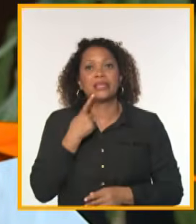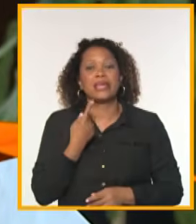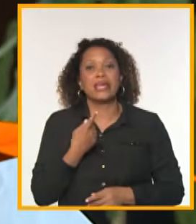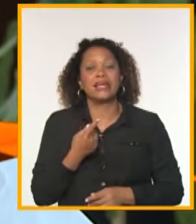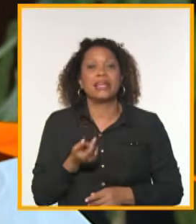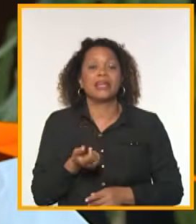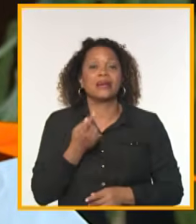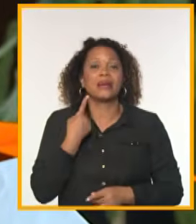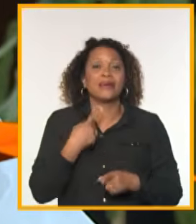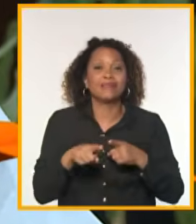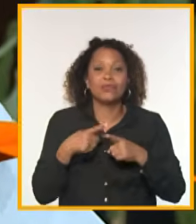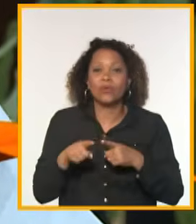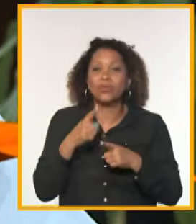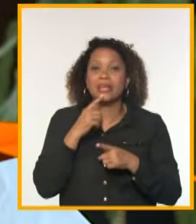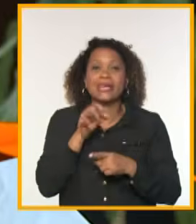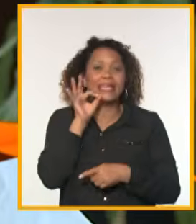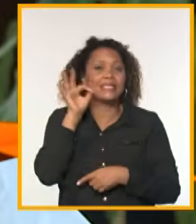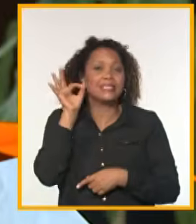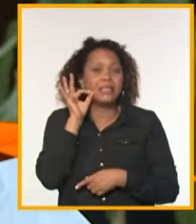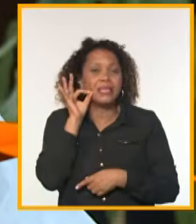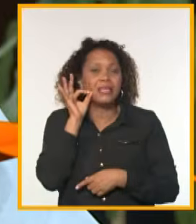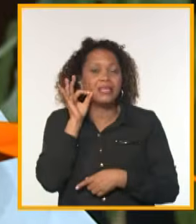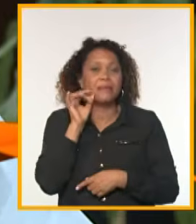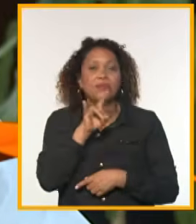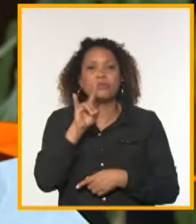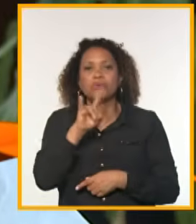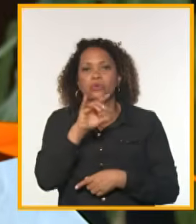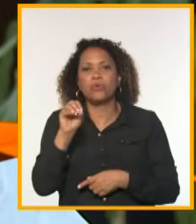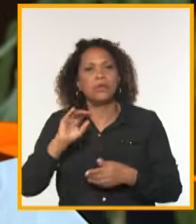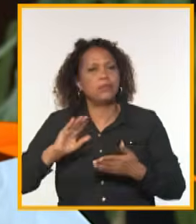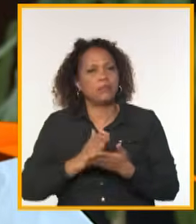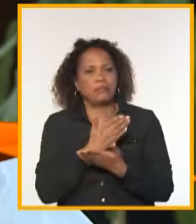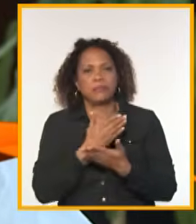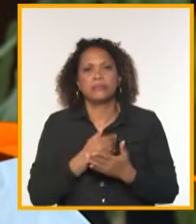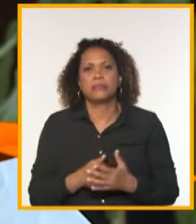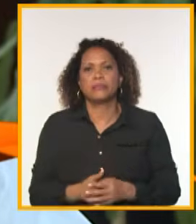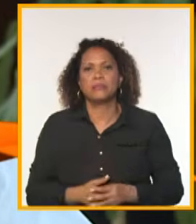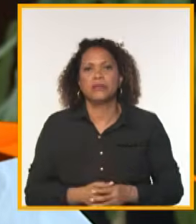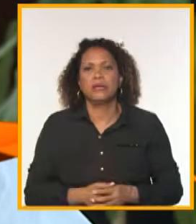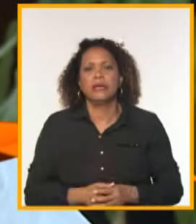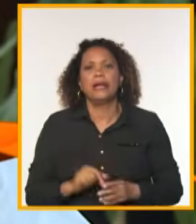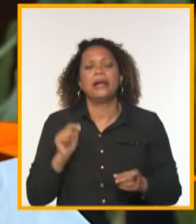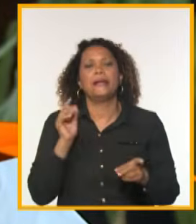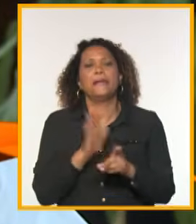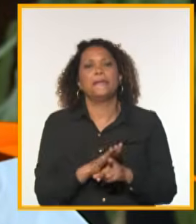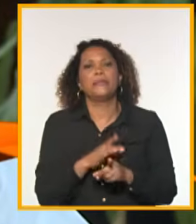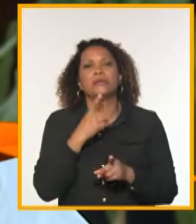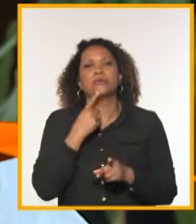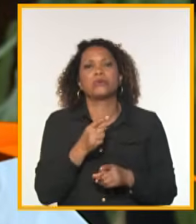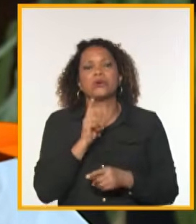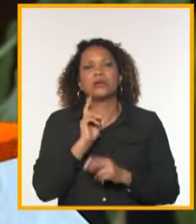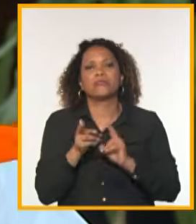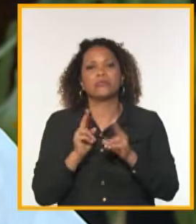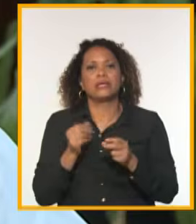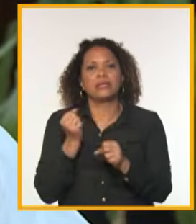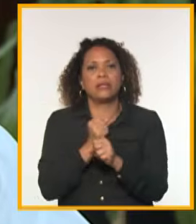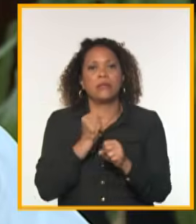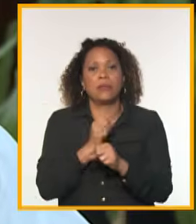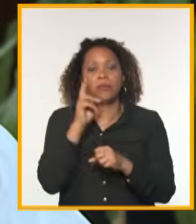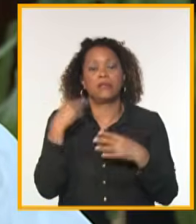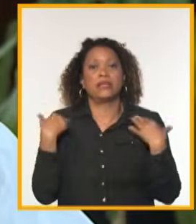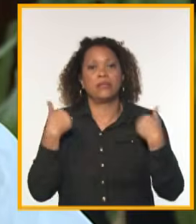SIDA en los años 90, 89, cuando él inicia su misión como director del